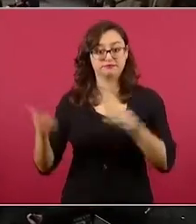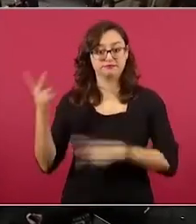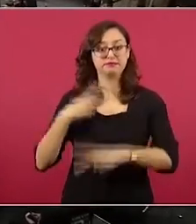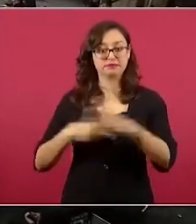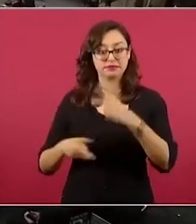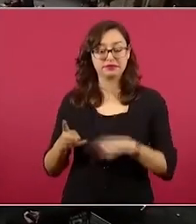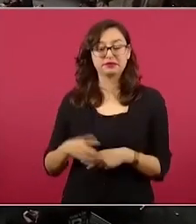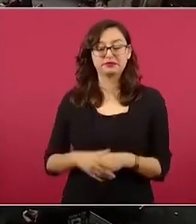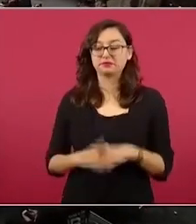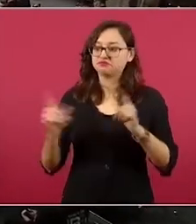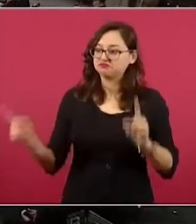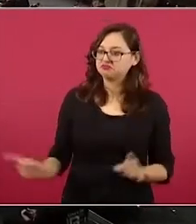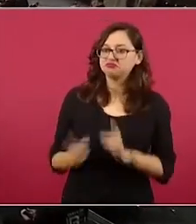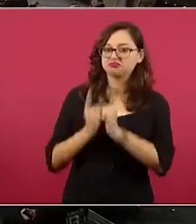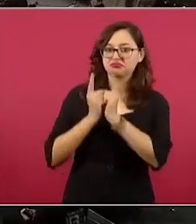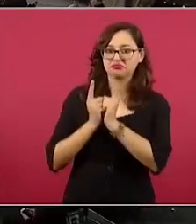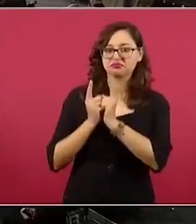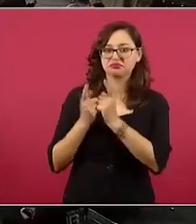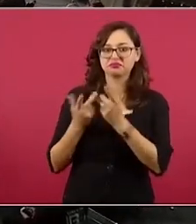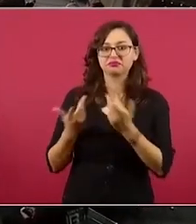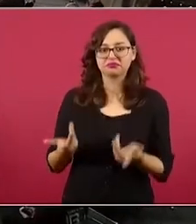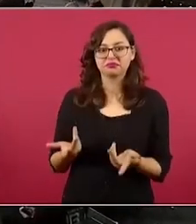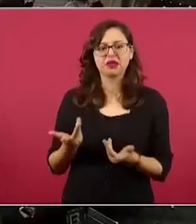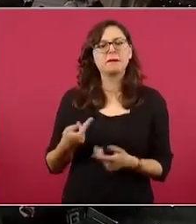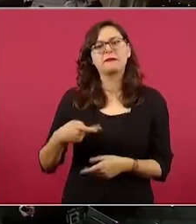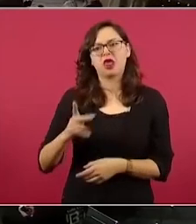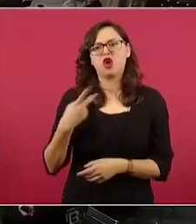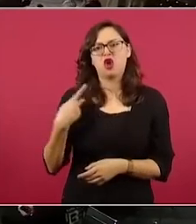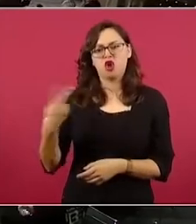nos conocimos desde hace muchos años.